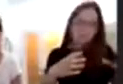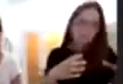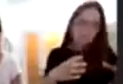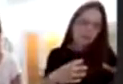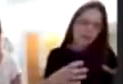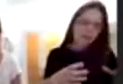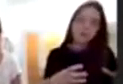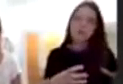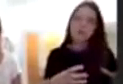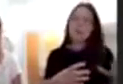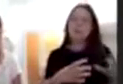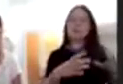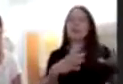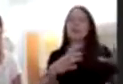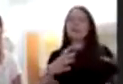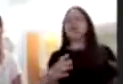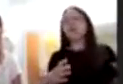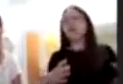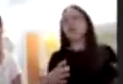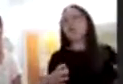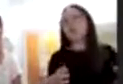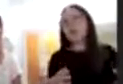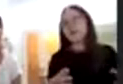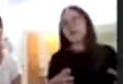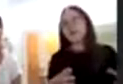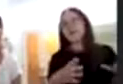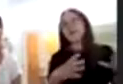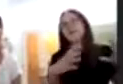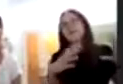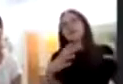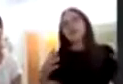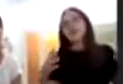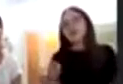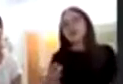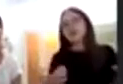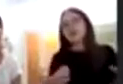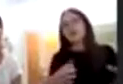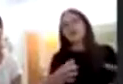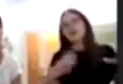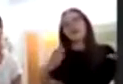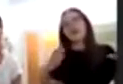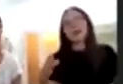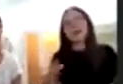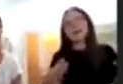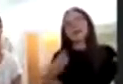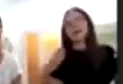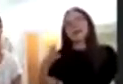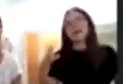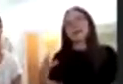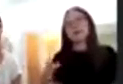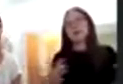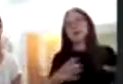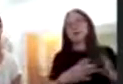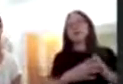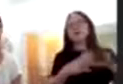pasar al corazón de la manzana, visualizar el barrio, el municipio, el partido,